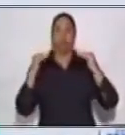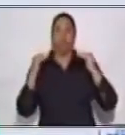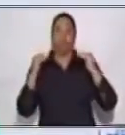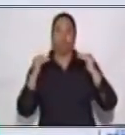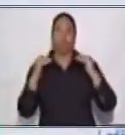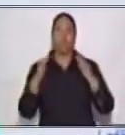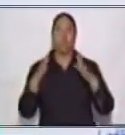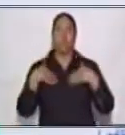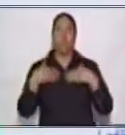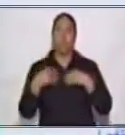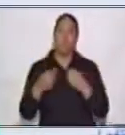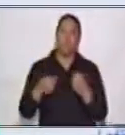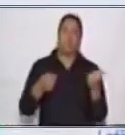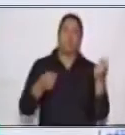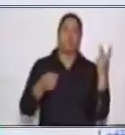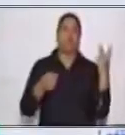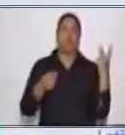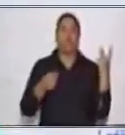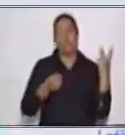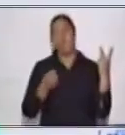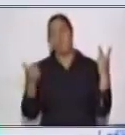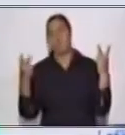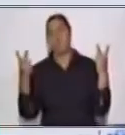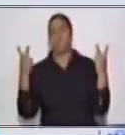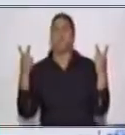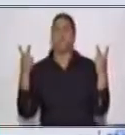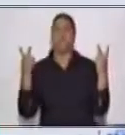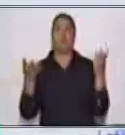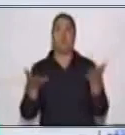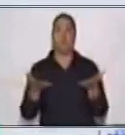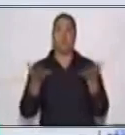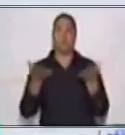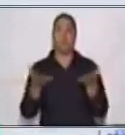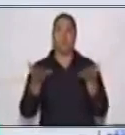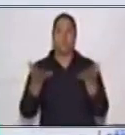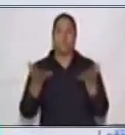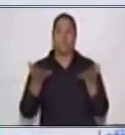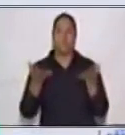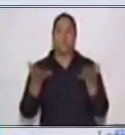dos también de este lado. Entonces, tengo